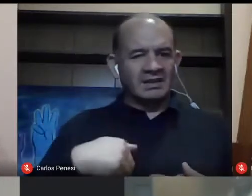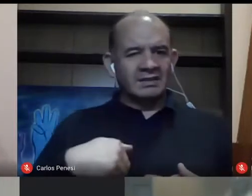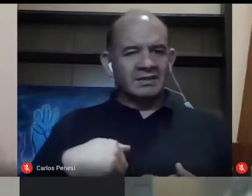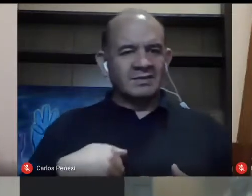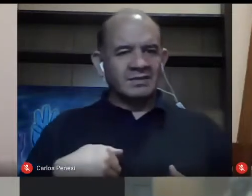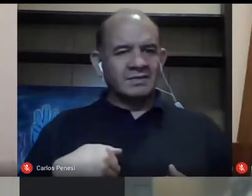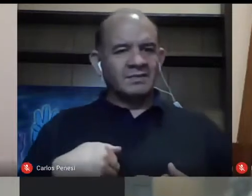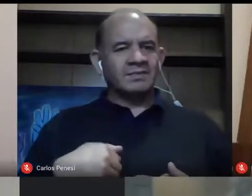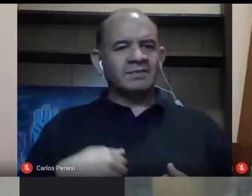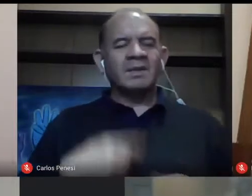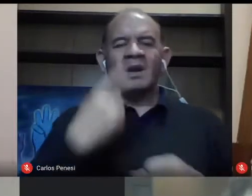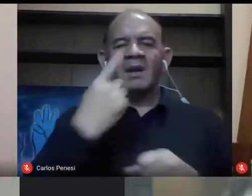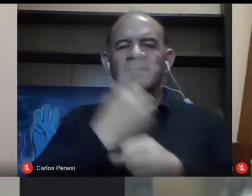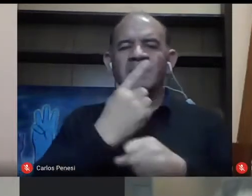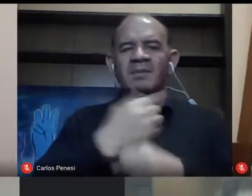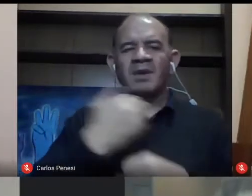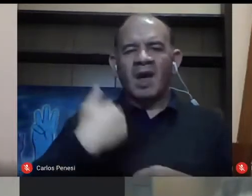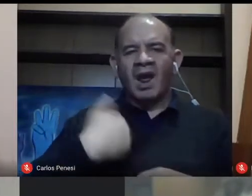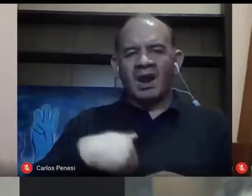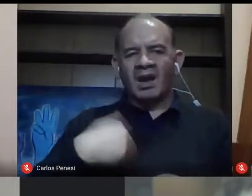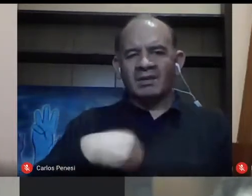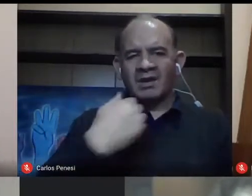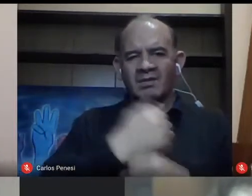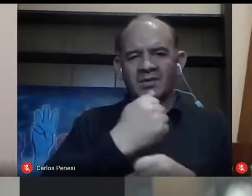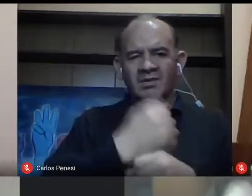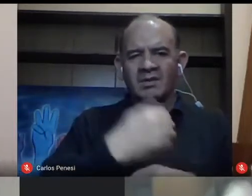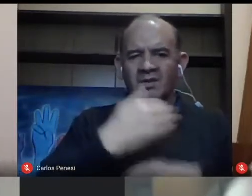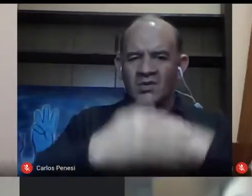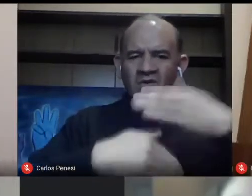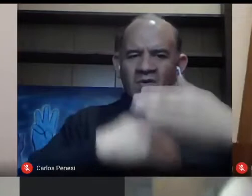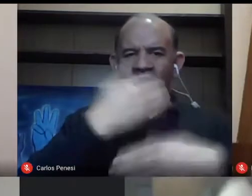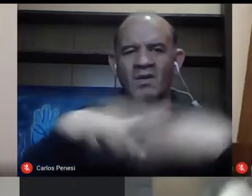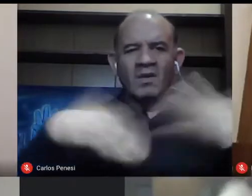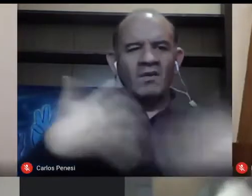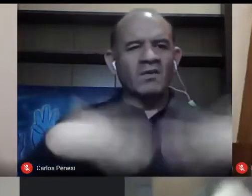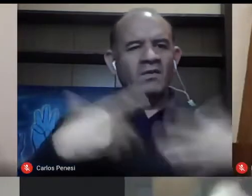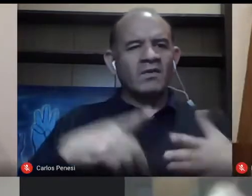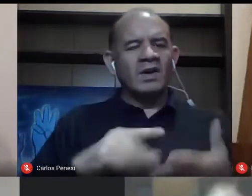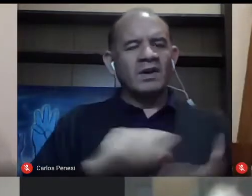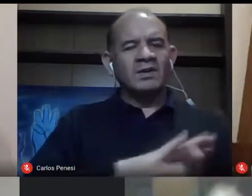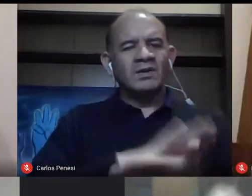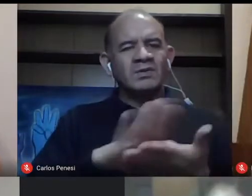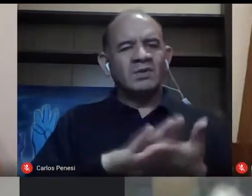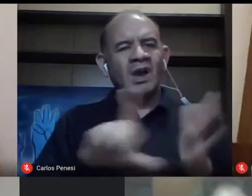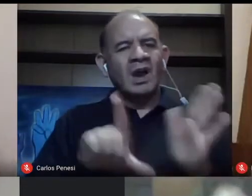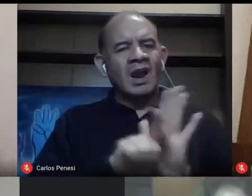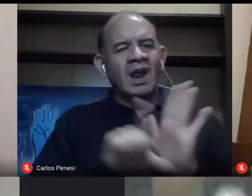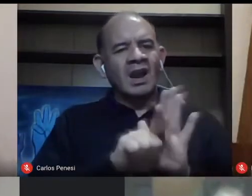los primeros y uno de los que más rápido lo hizo, y en eso tuvo que ver mucho